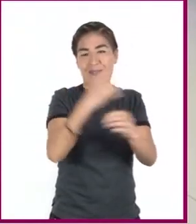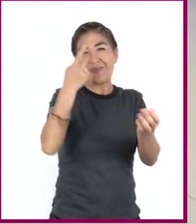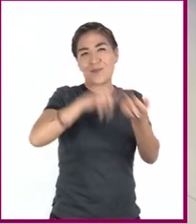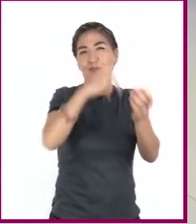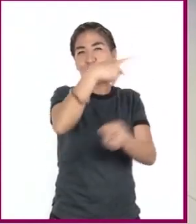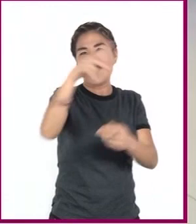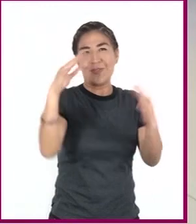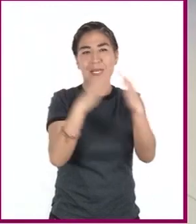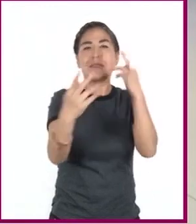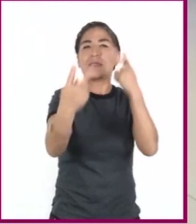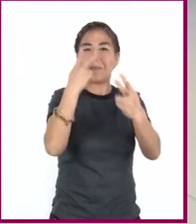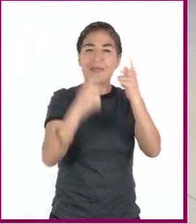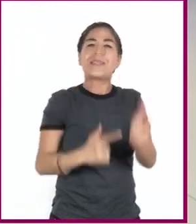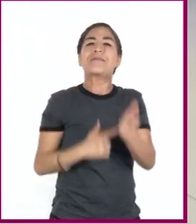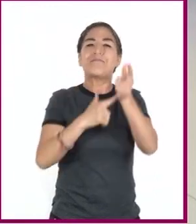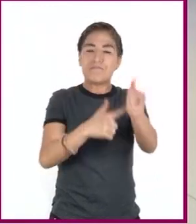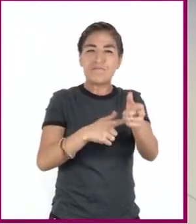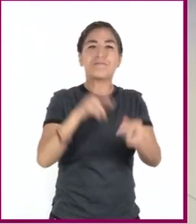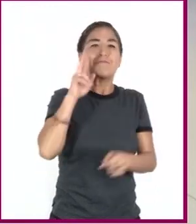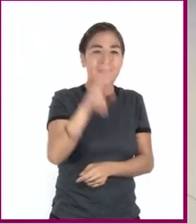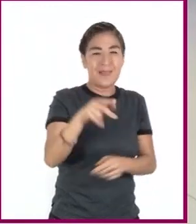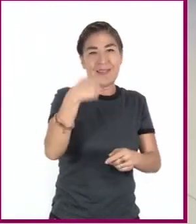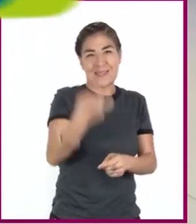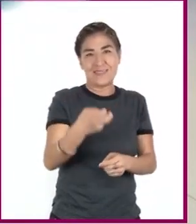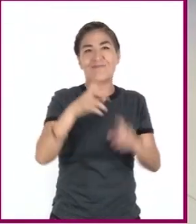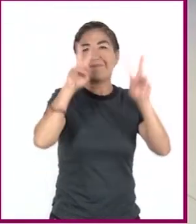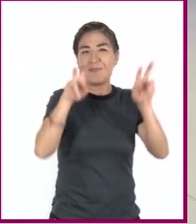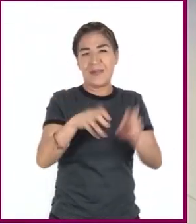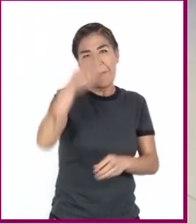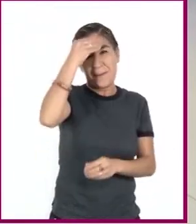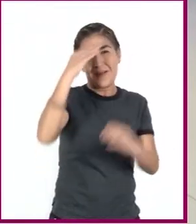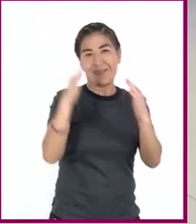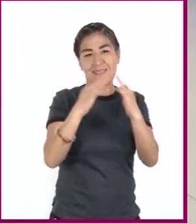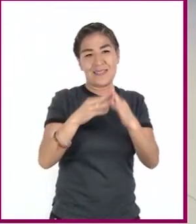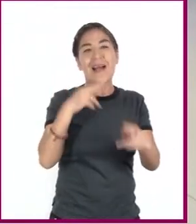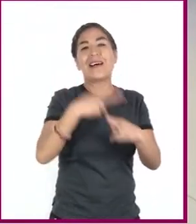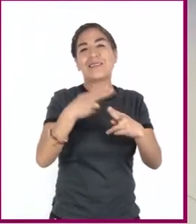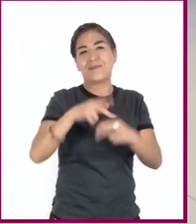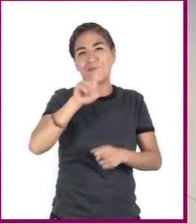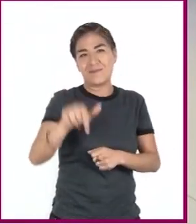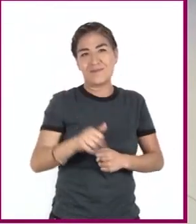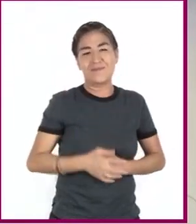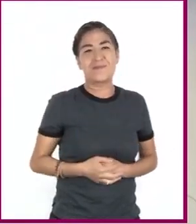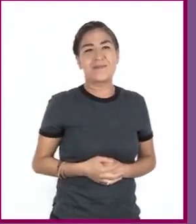casa, les invito a que sigan los contenidos de Aprende en Casa. ¡Hasta luego!